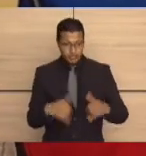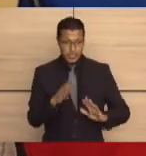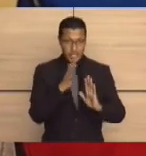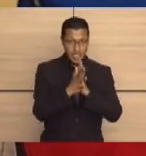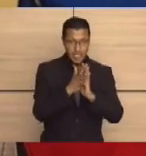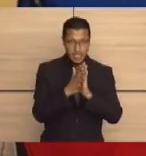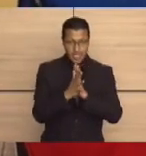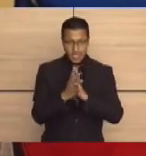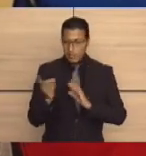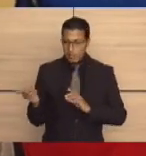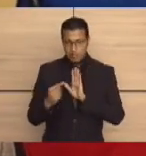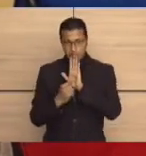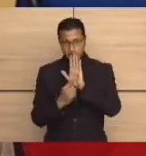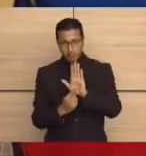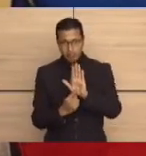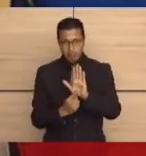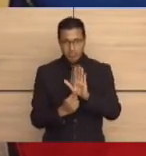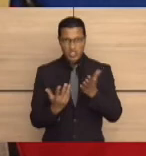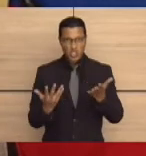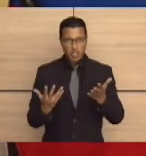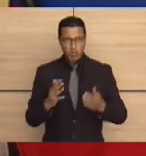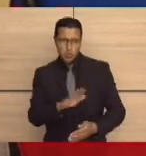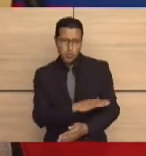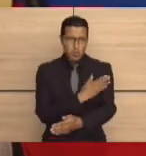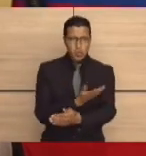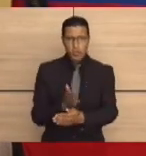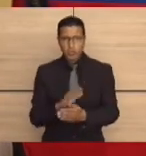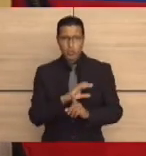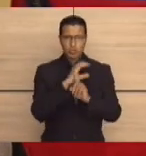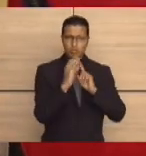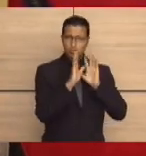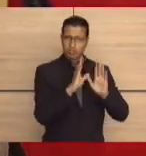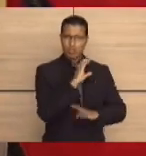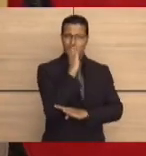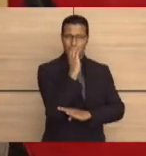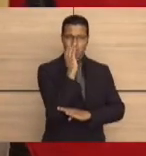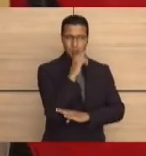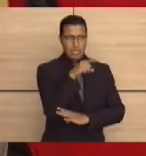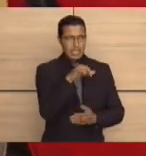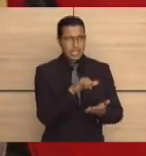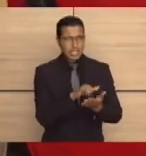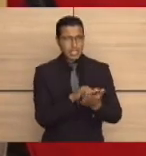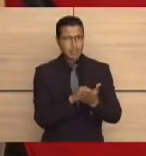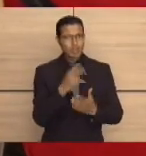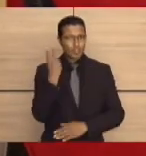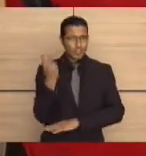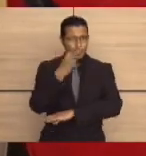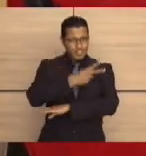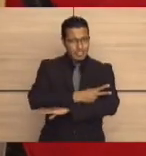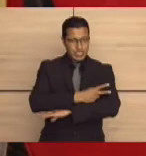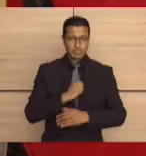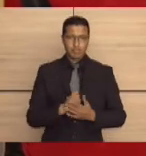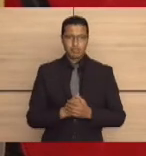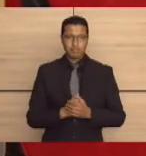van a tener además una muestra de pasión, de ritmo, de cultura colombiana. Y yo creo que eso nos ha acompañado los dos días.